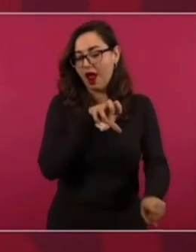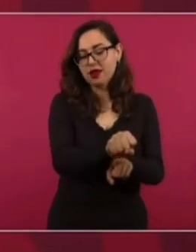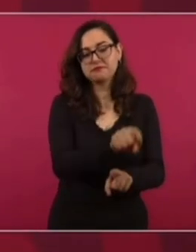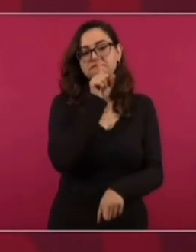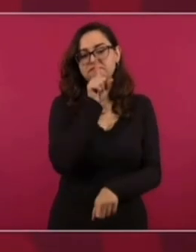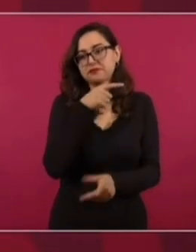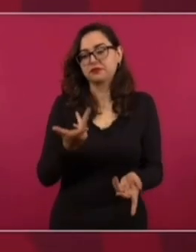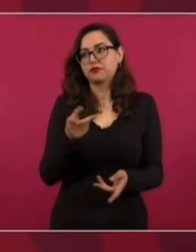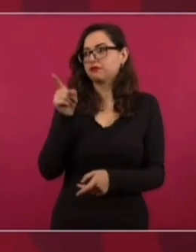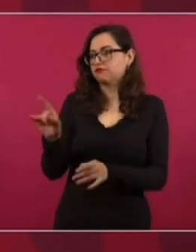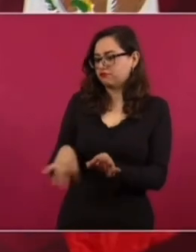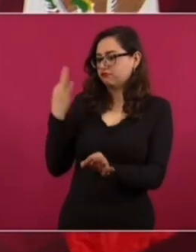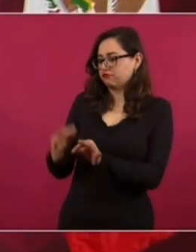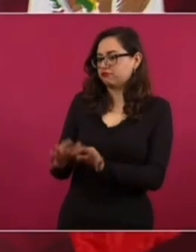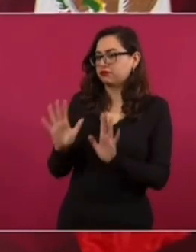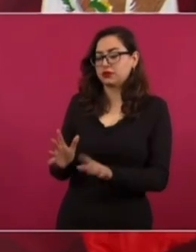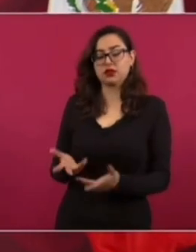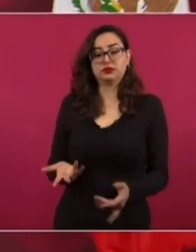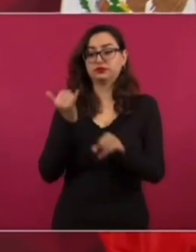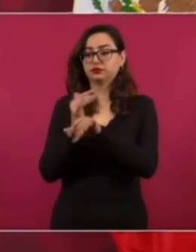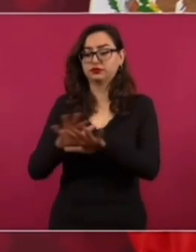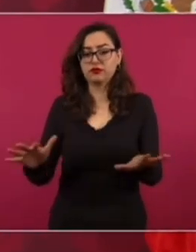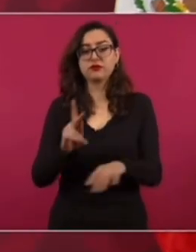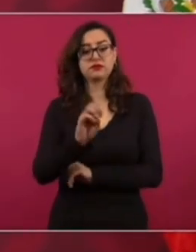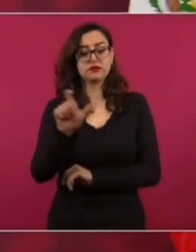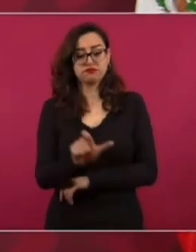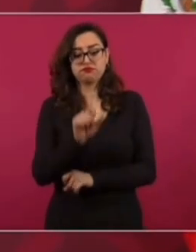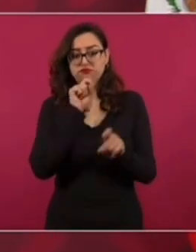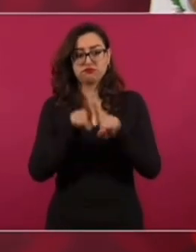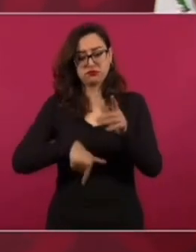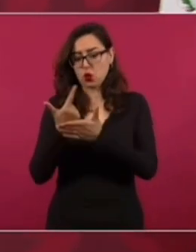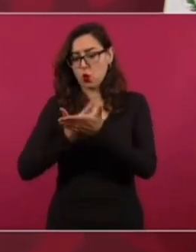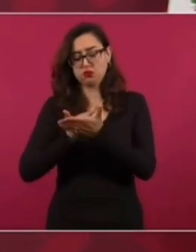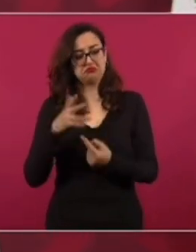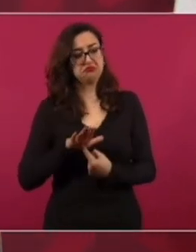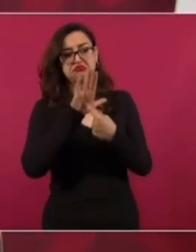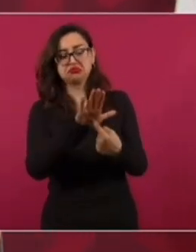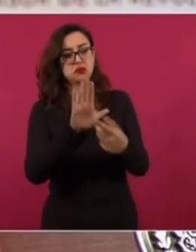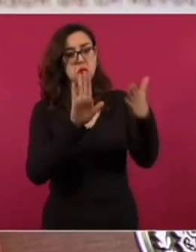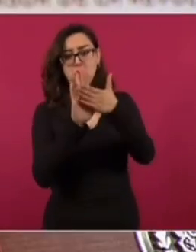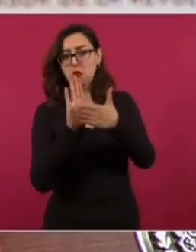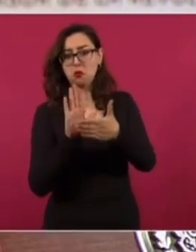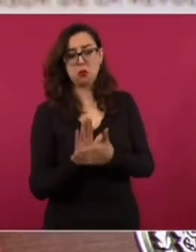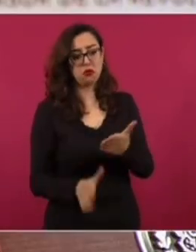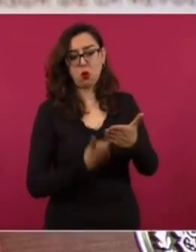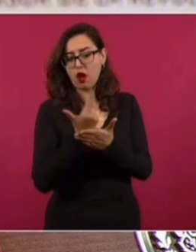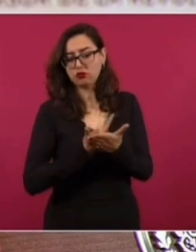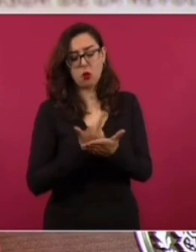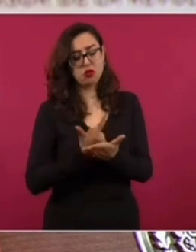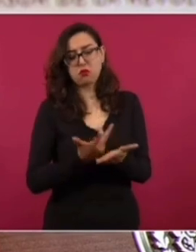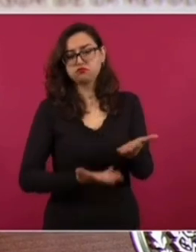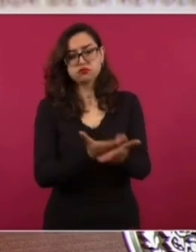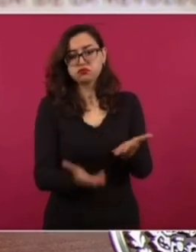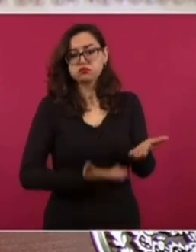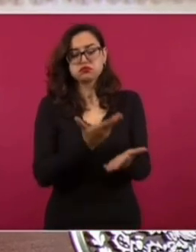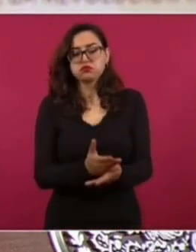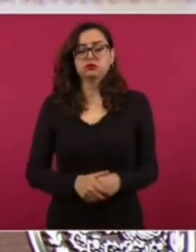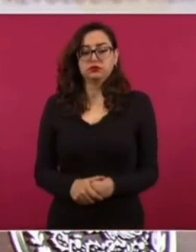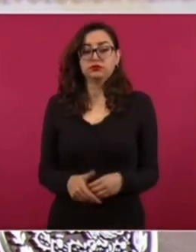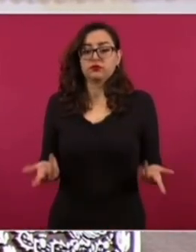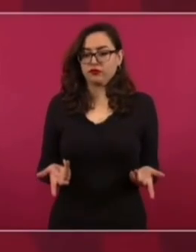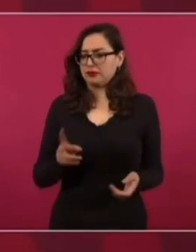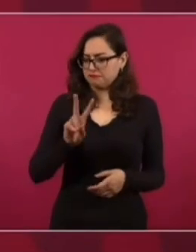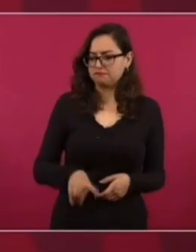Vamos a informar, como está informado el Consejo de Pemex, sobre el costo de la refinería y de este